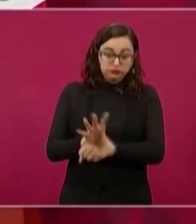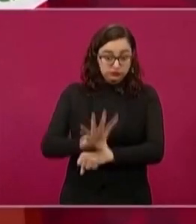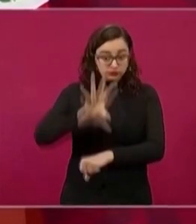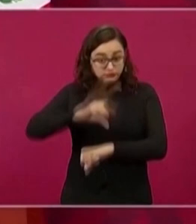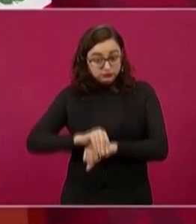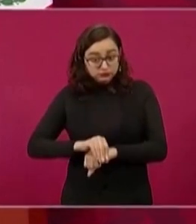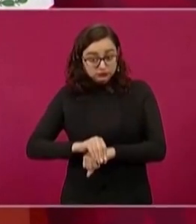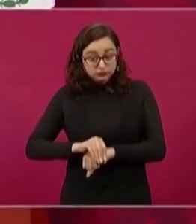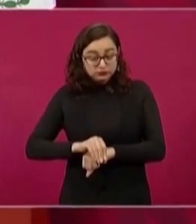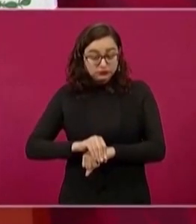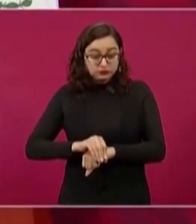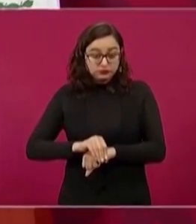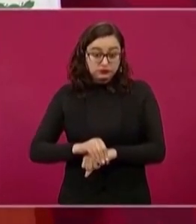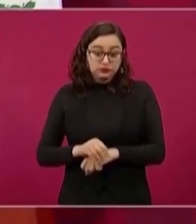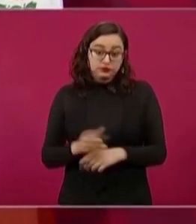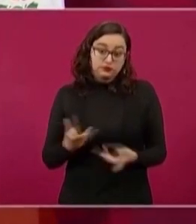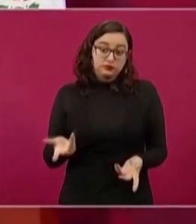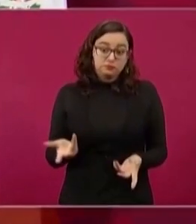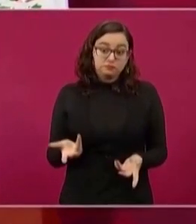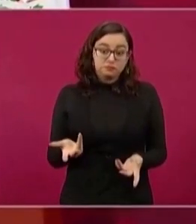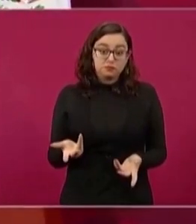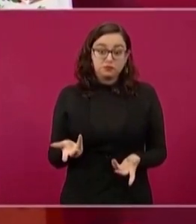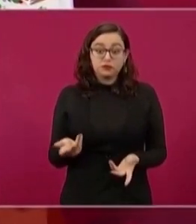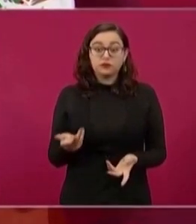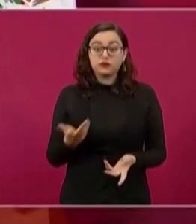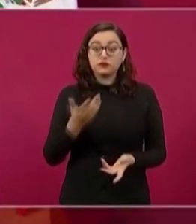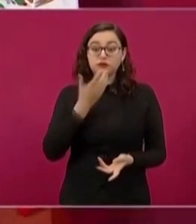en el país que Assange